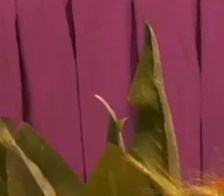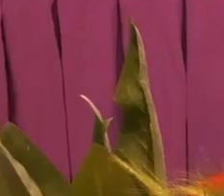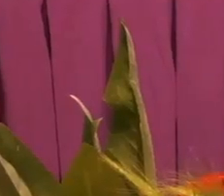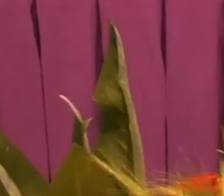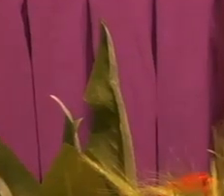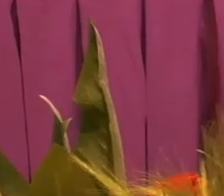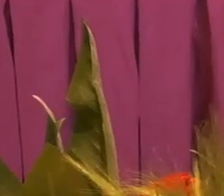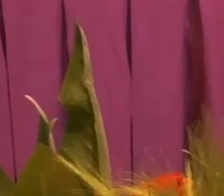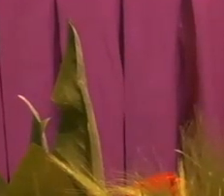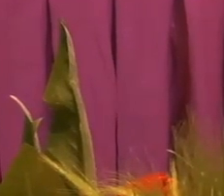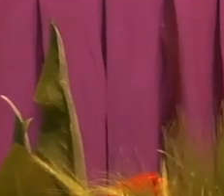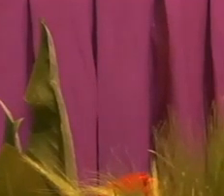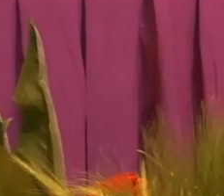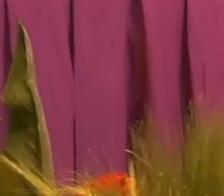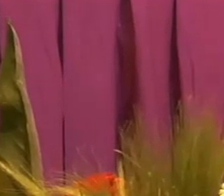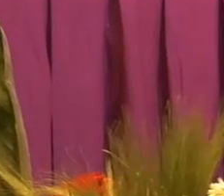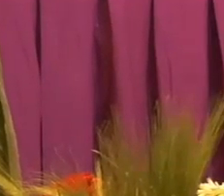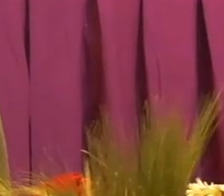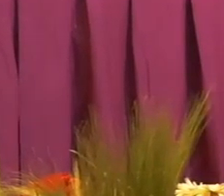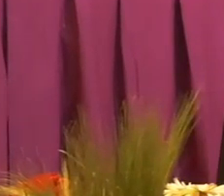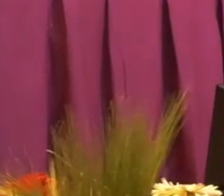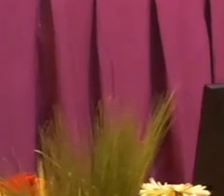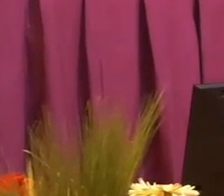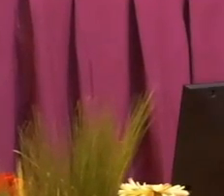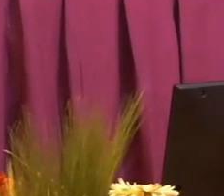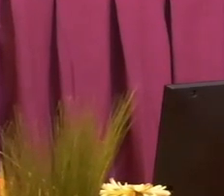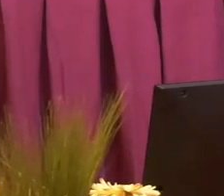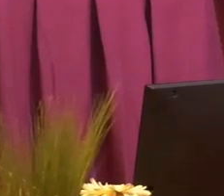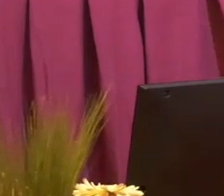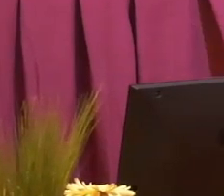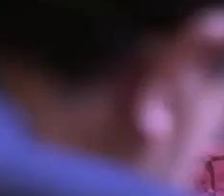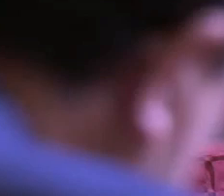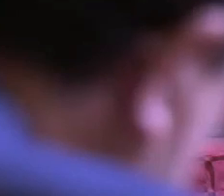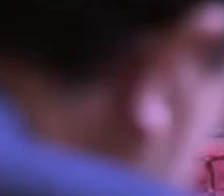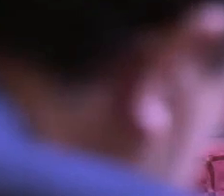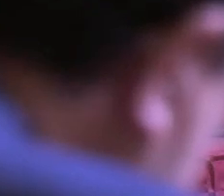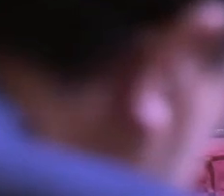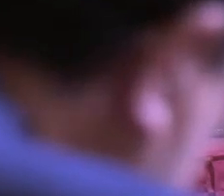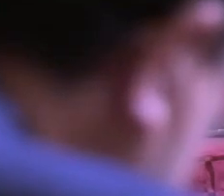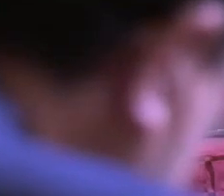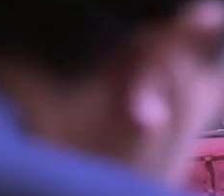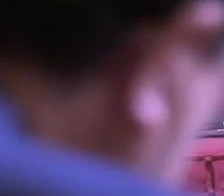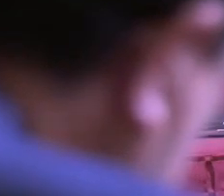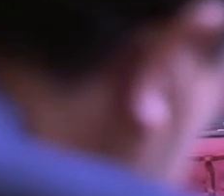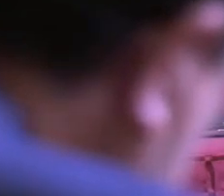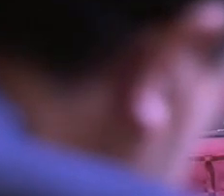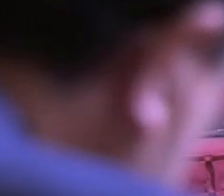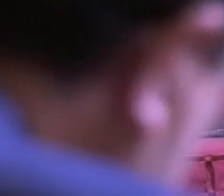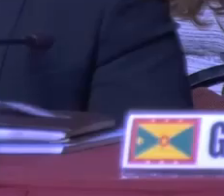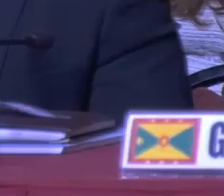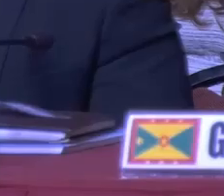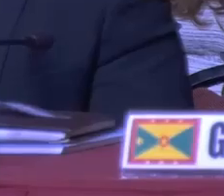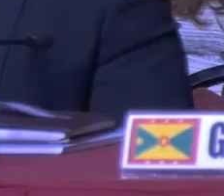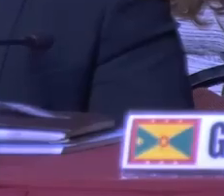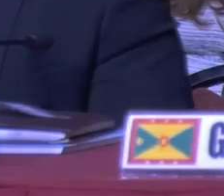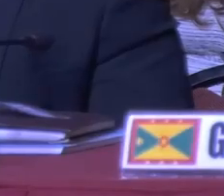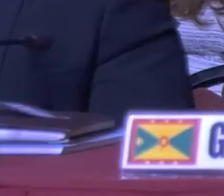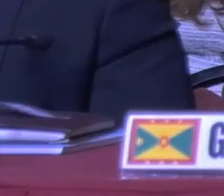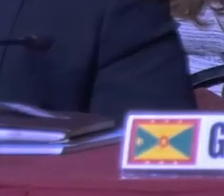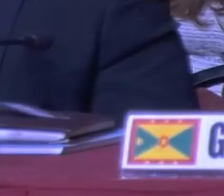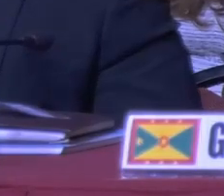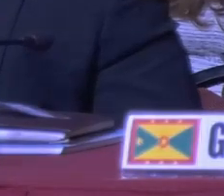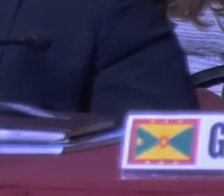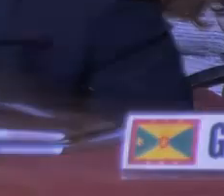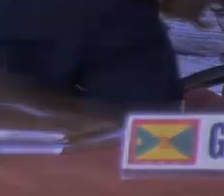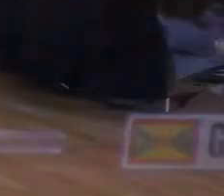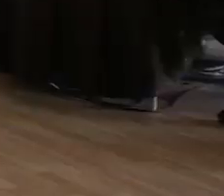derecho a la educación. Sin embargo, previo al encuentro de las mayores autoridades educativas latinoamericanas y del Caribe, días anteriores,